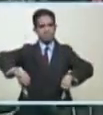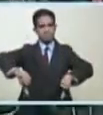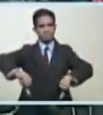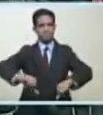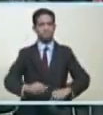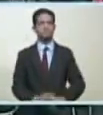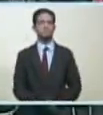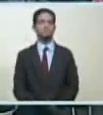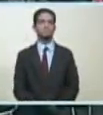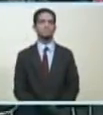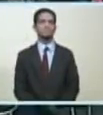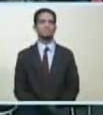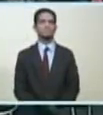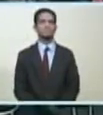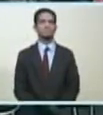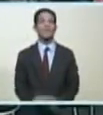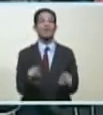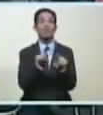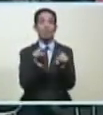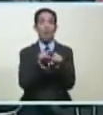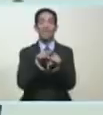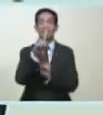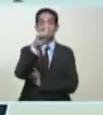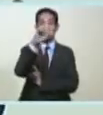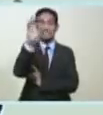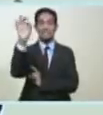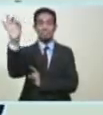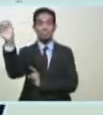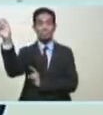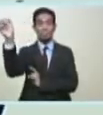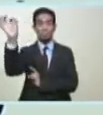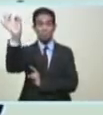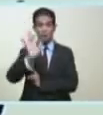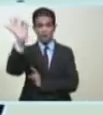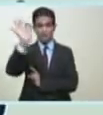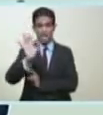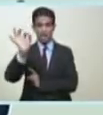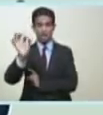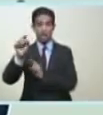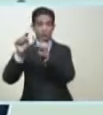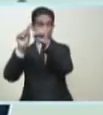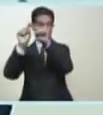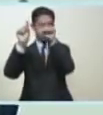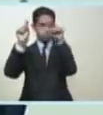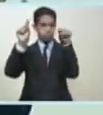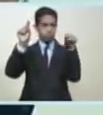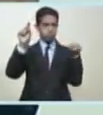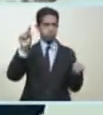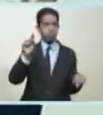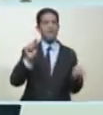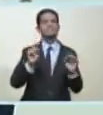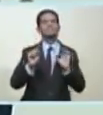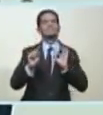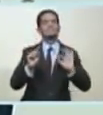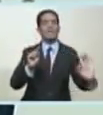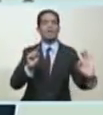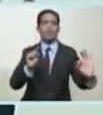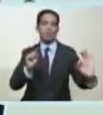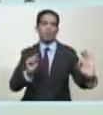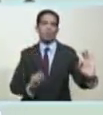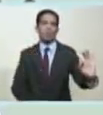Se fue de 100 a 0, pudiéramos decir, y no exagero, y me salió en verso, se fue de 100 a